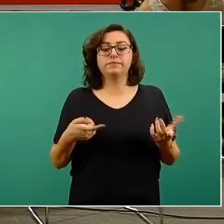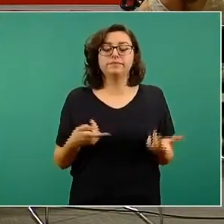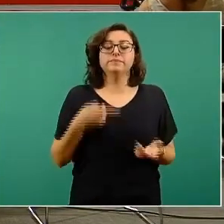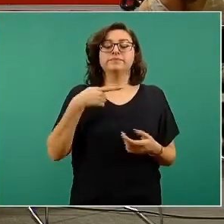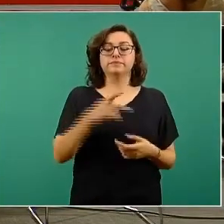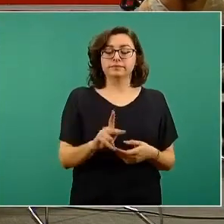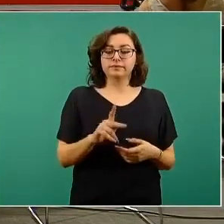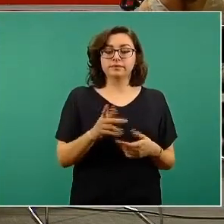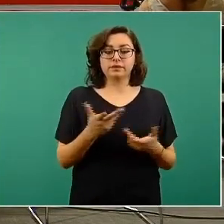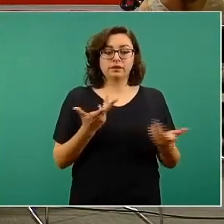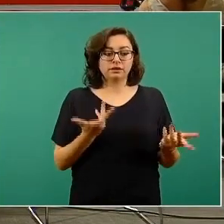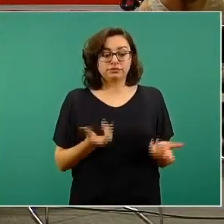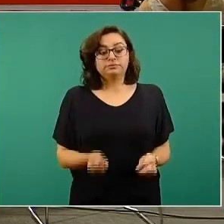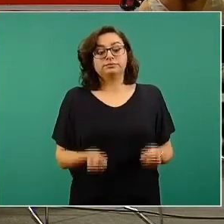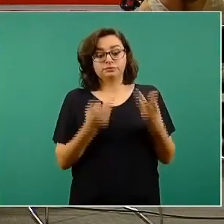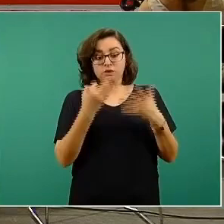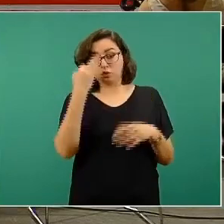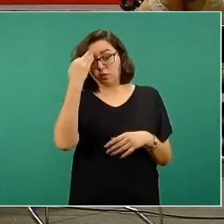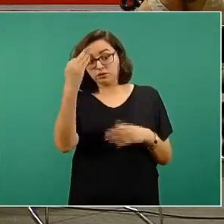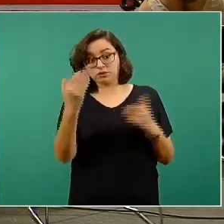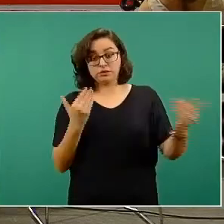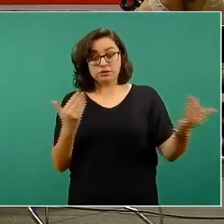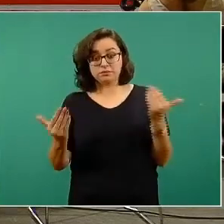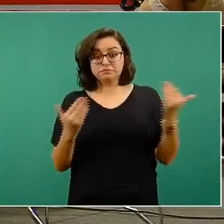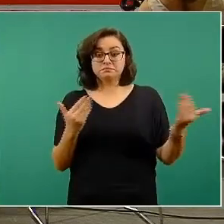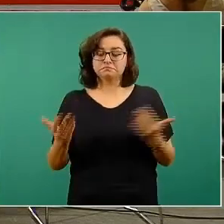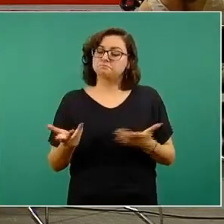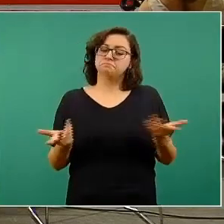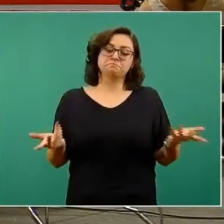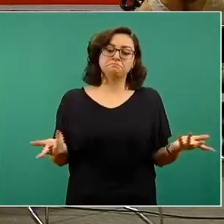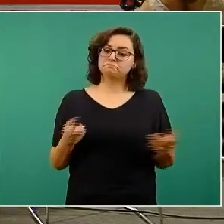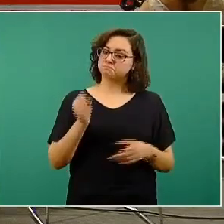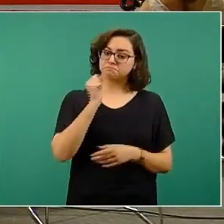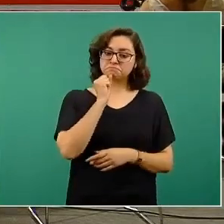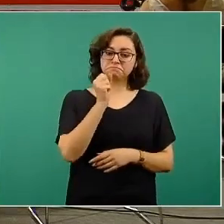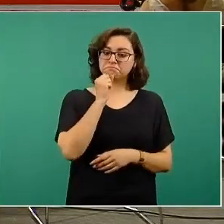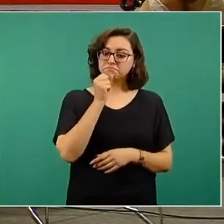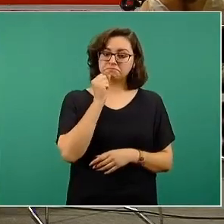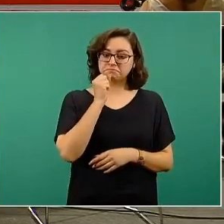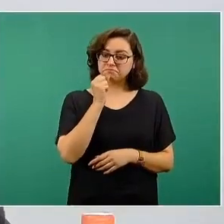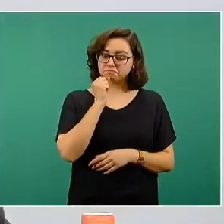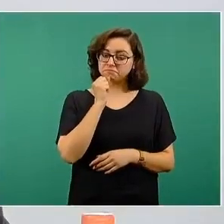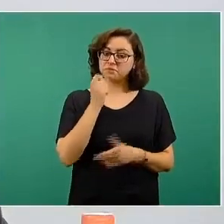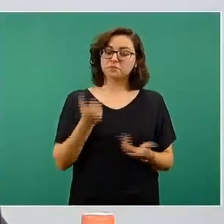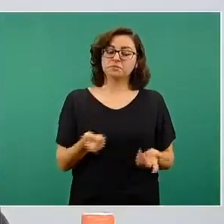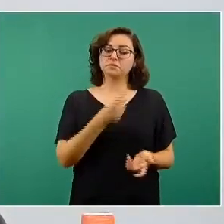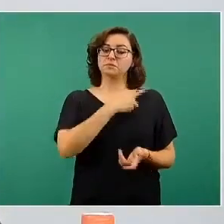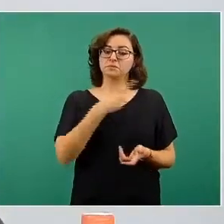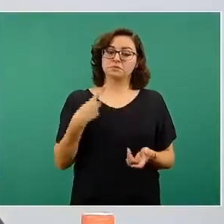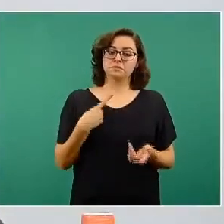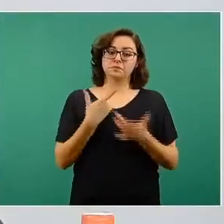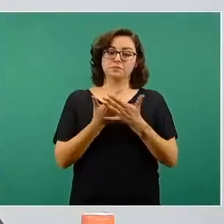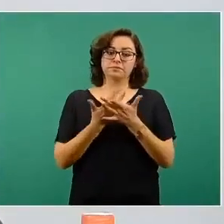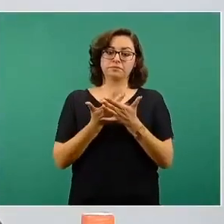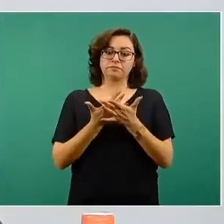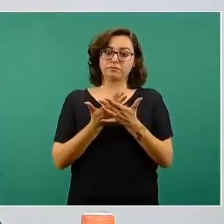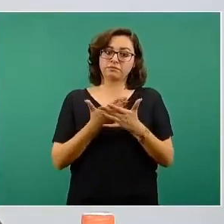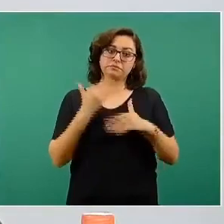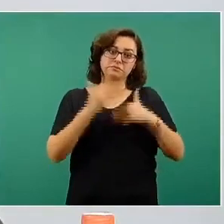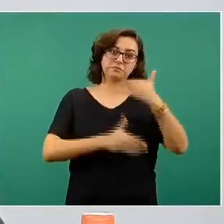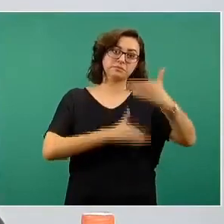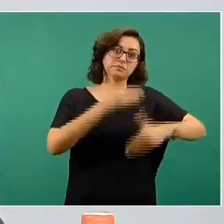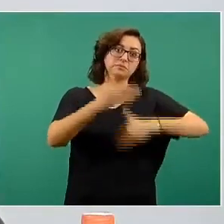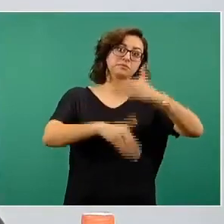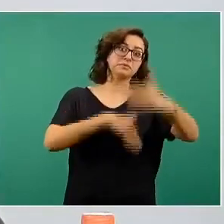medir el tiempo que dura la misma todavía requerirá de un seguimiento de varios meses hacia